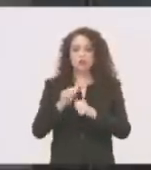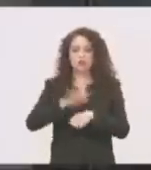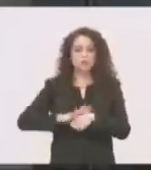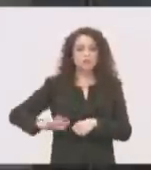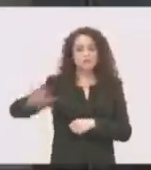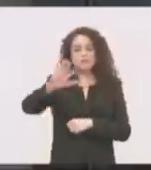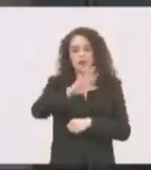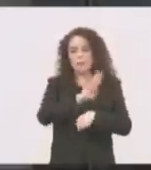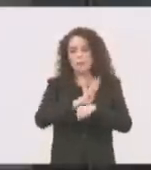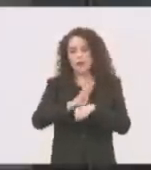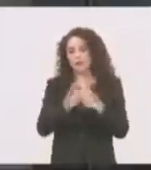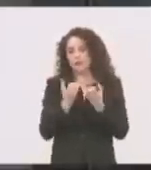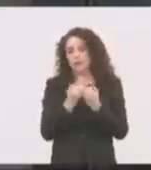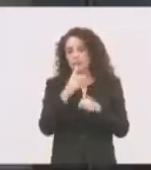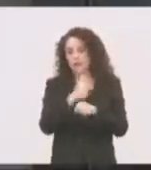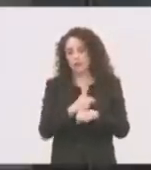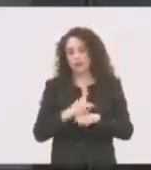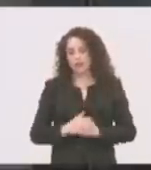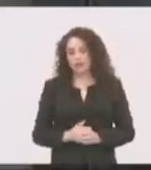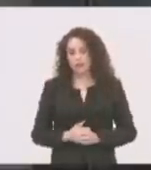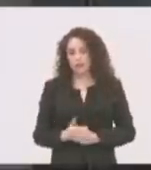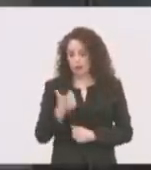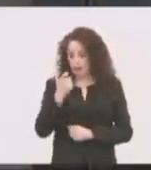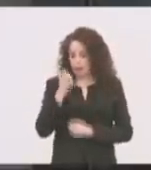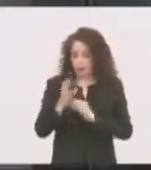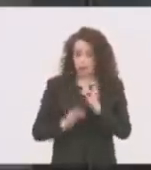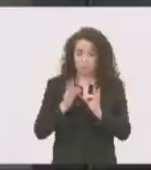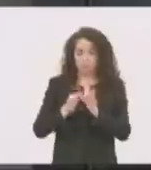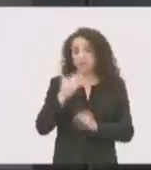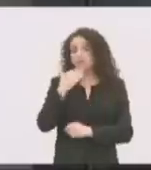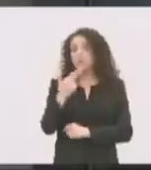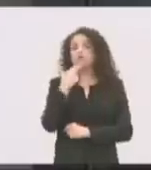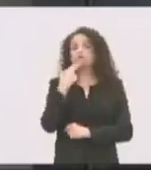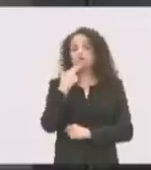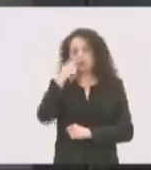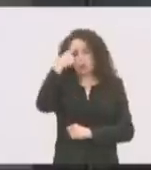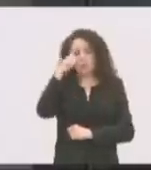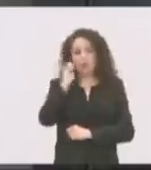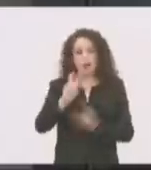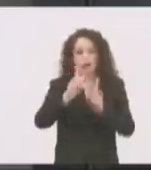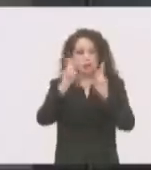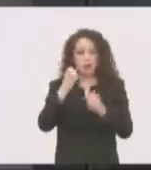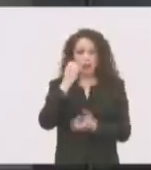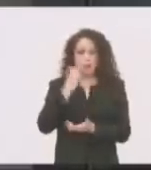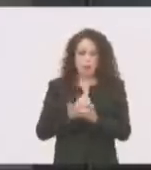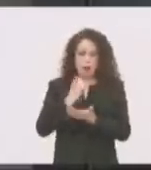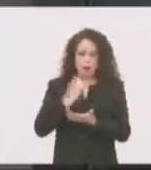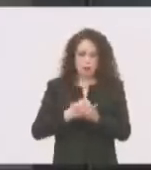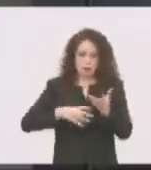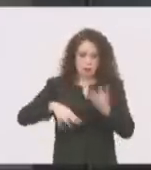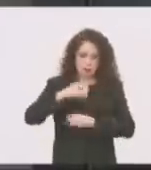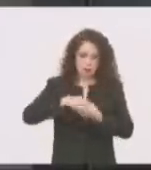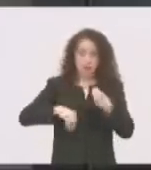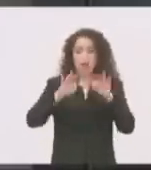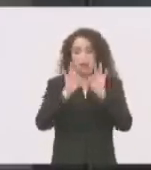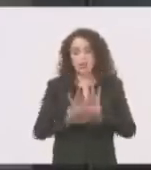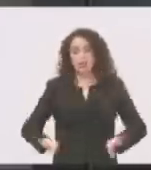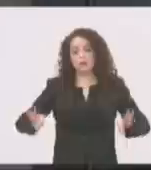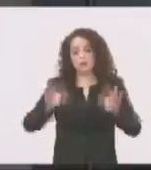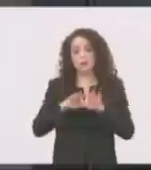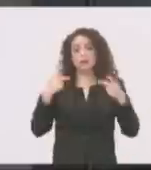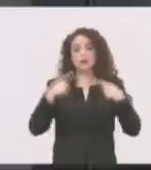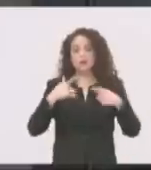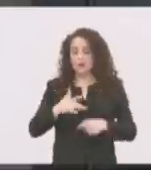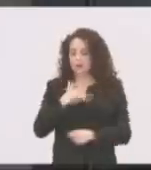en beneficio de esta. Para que el dinero cumpla su función en la economía, es indispensable que la sociedad tenga